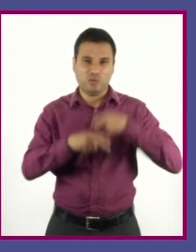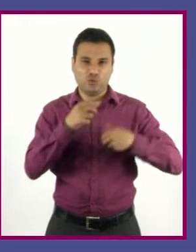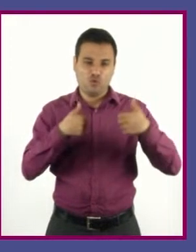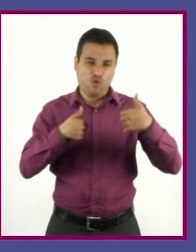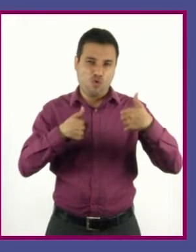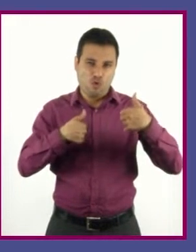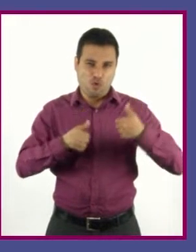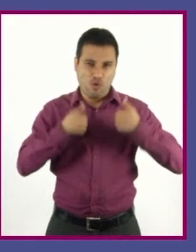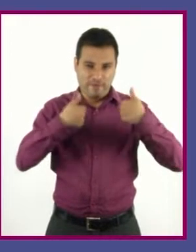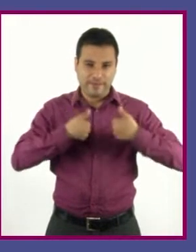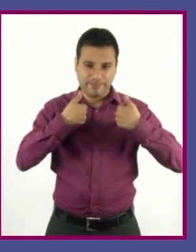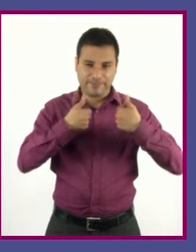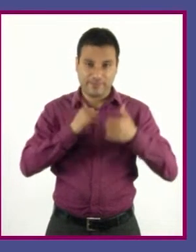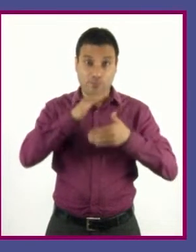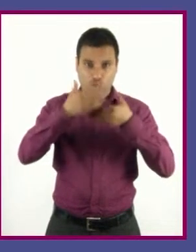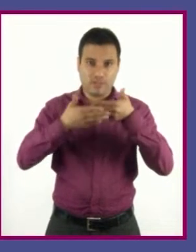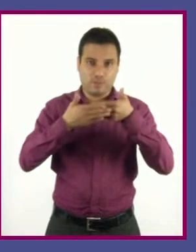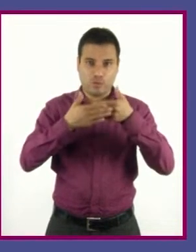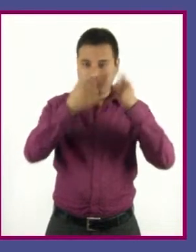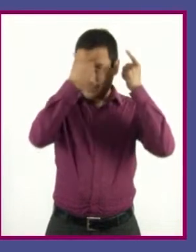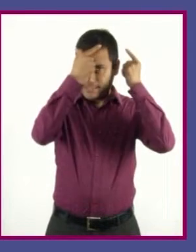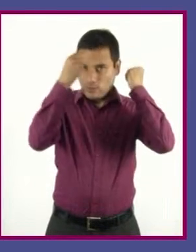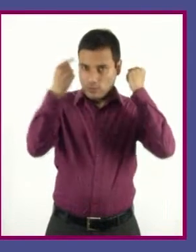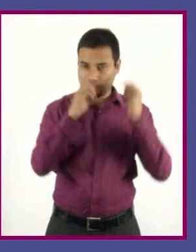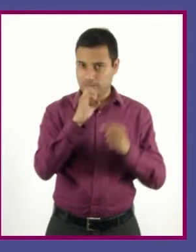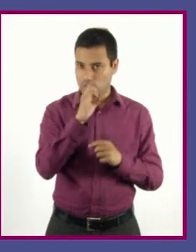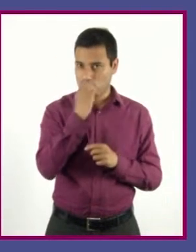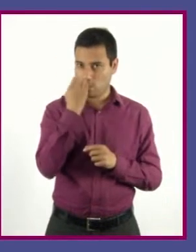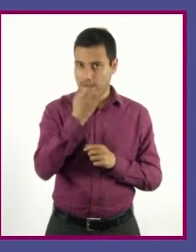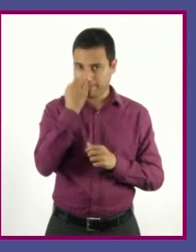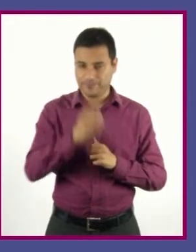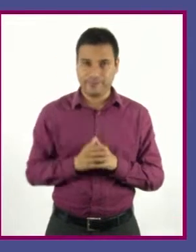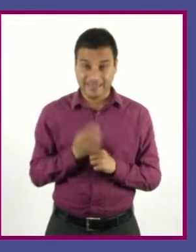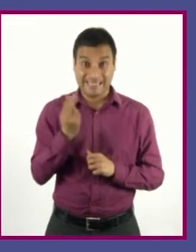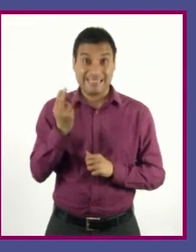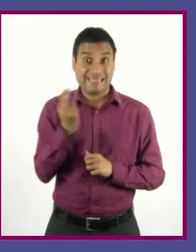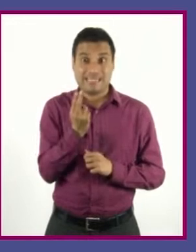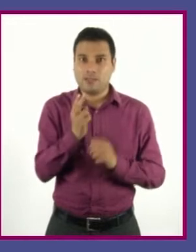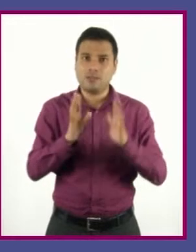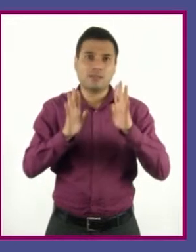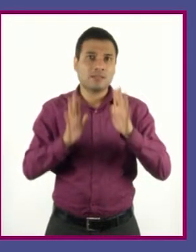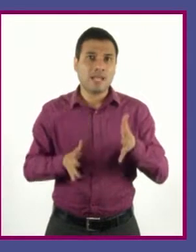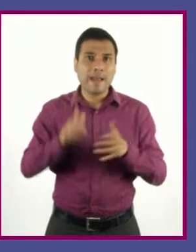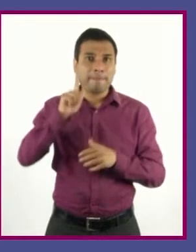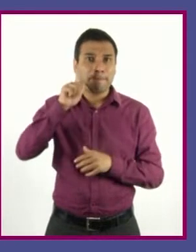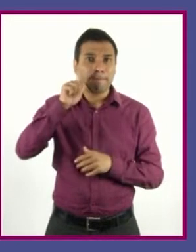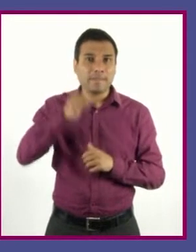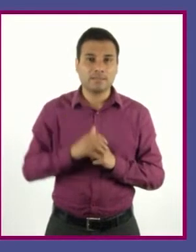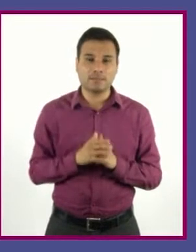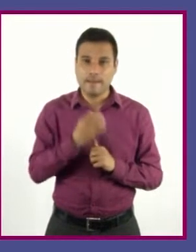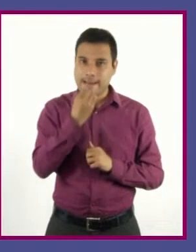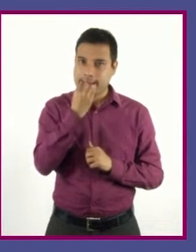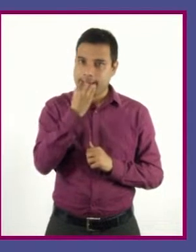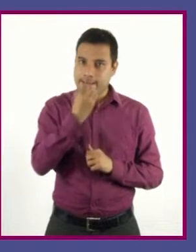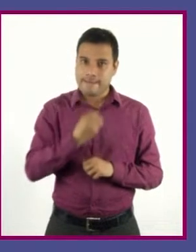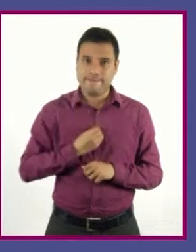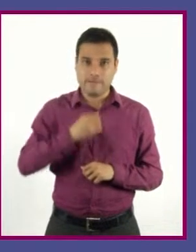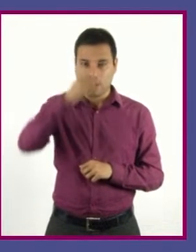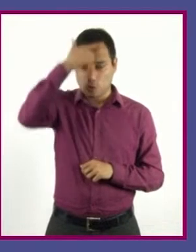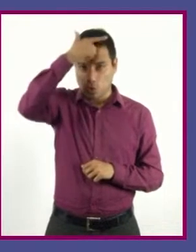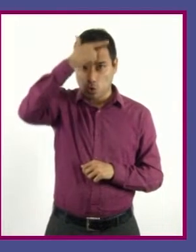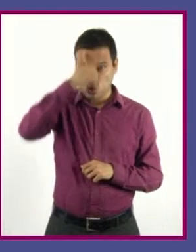hacer su graduación y pues tenía la urgencia de que era el otro día, entonces pues ahora sí que me tuve que quedar toda una